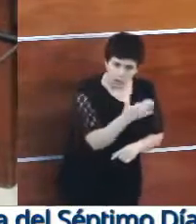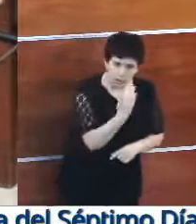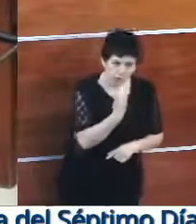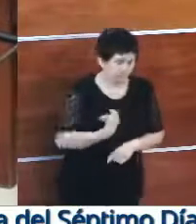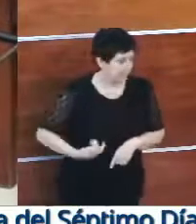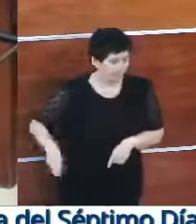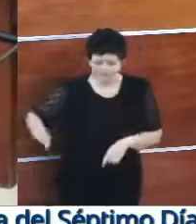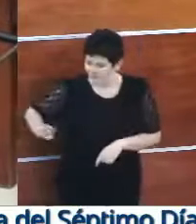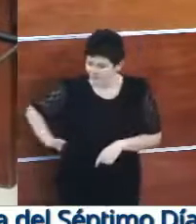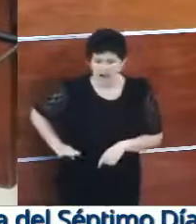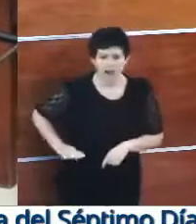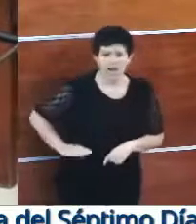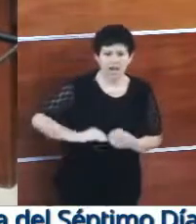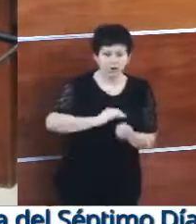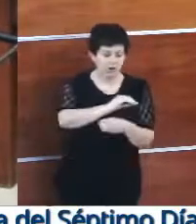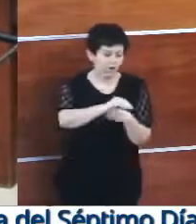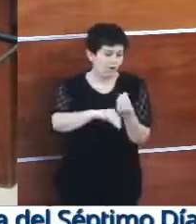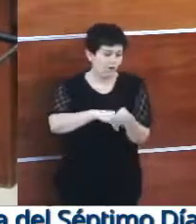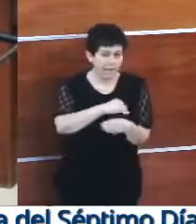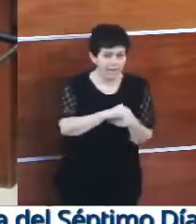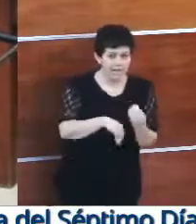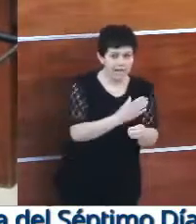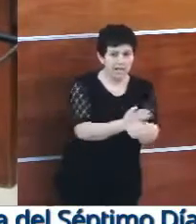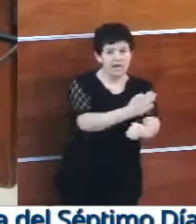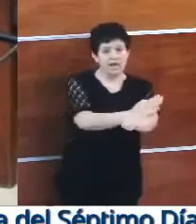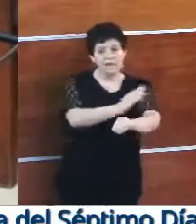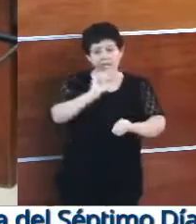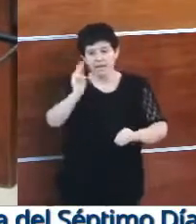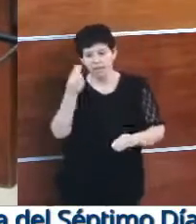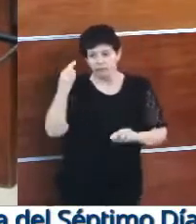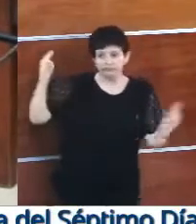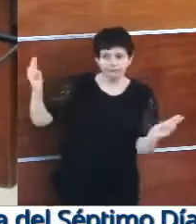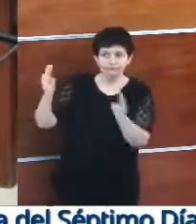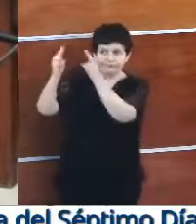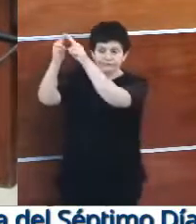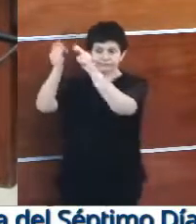de reencontrarnos con algún amado.